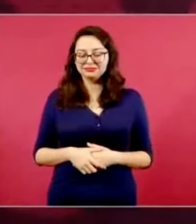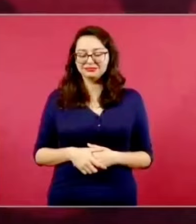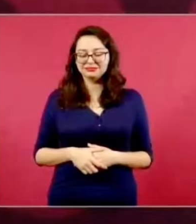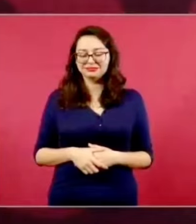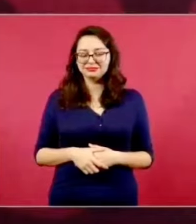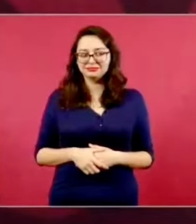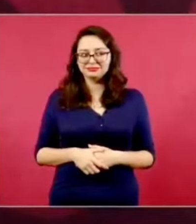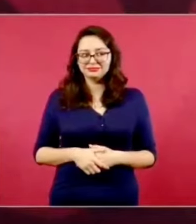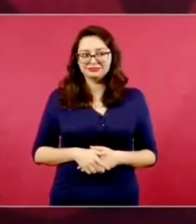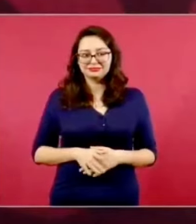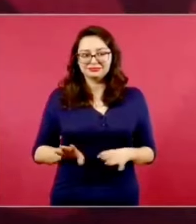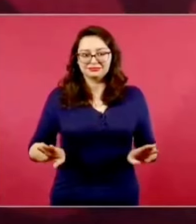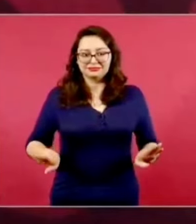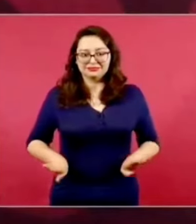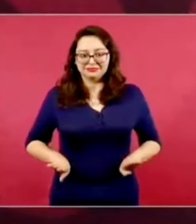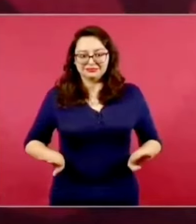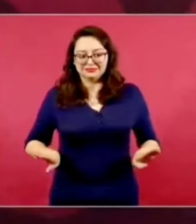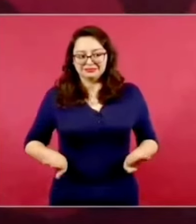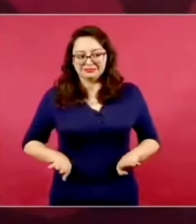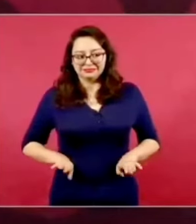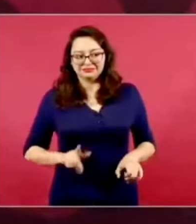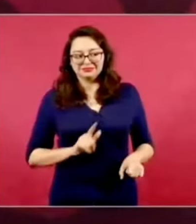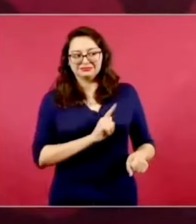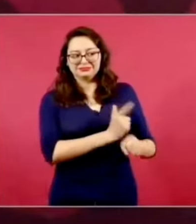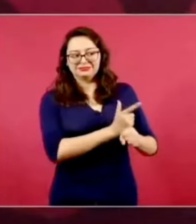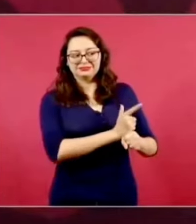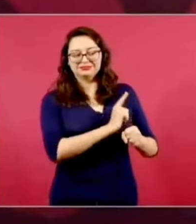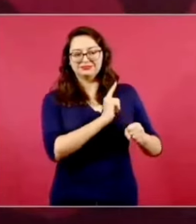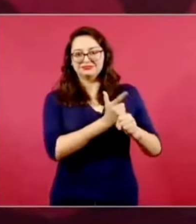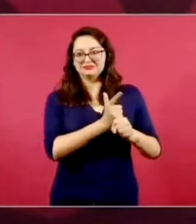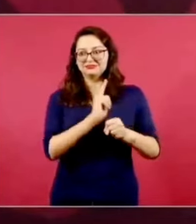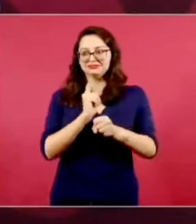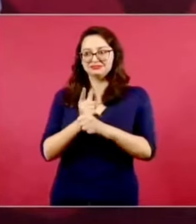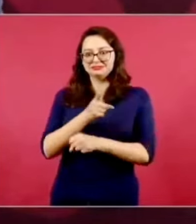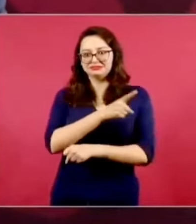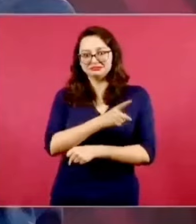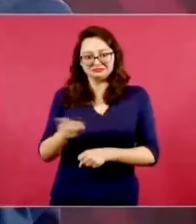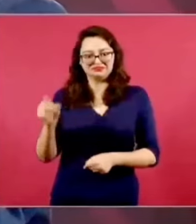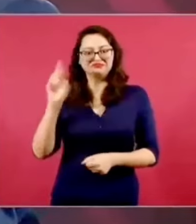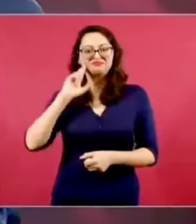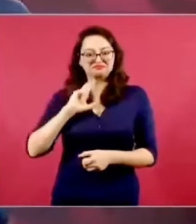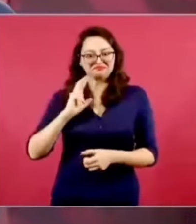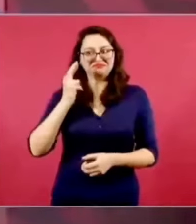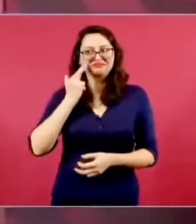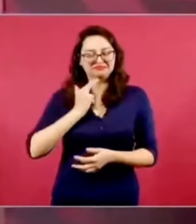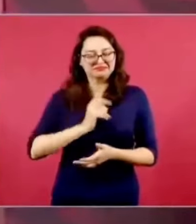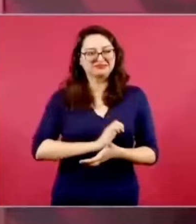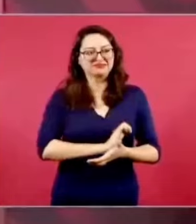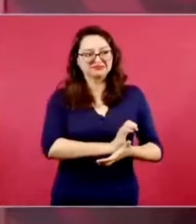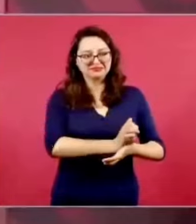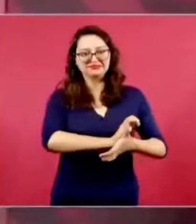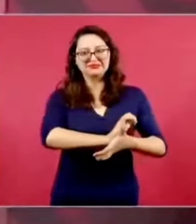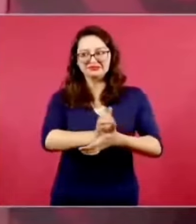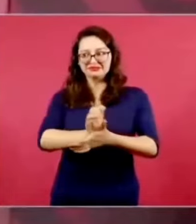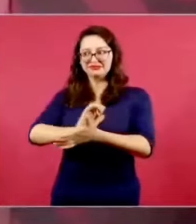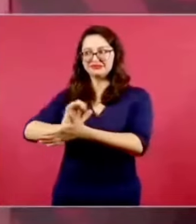es bastante común n más que antes se